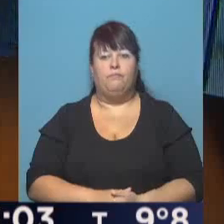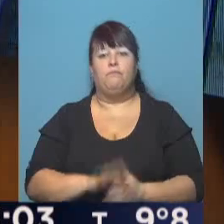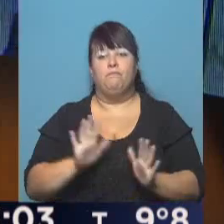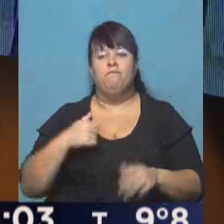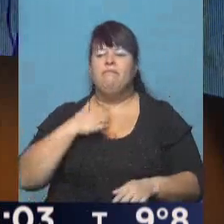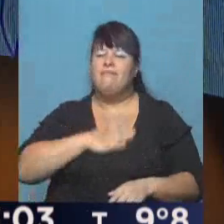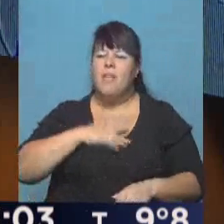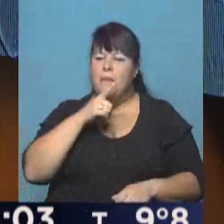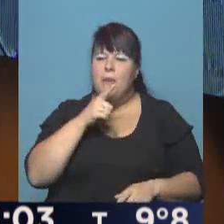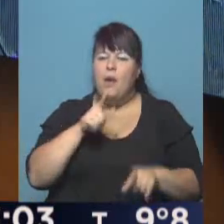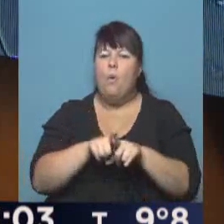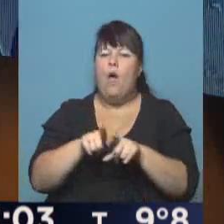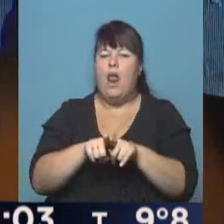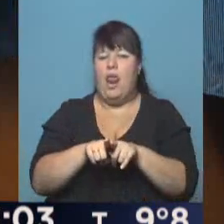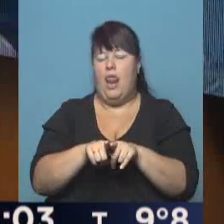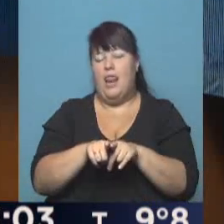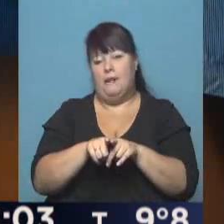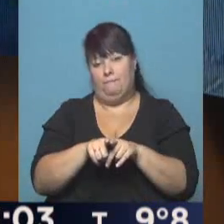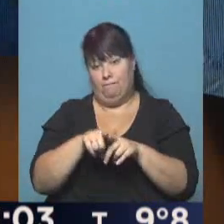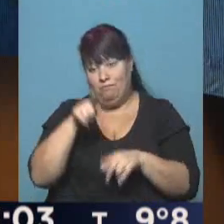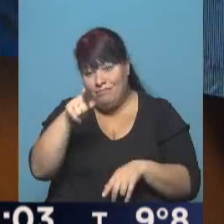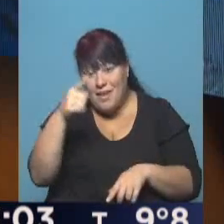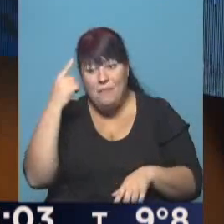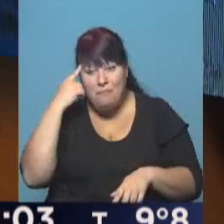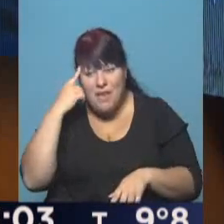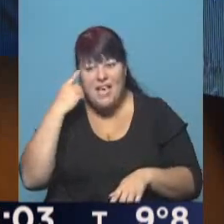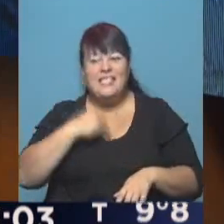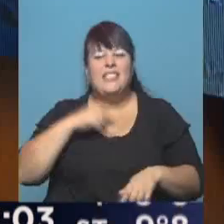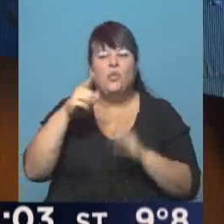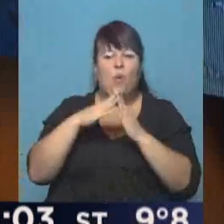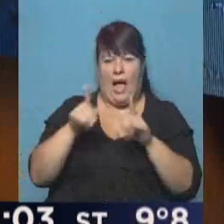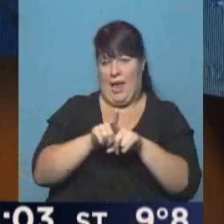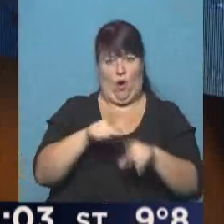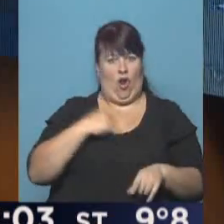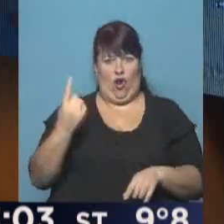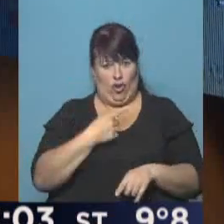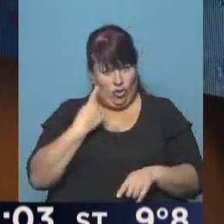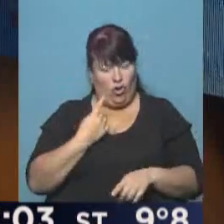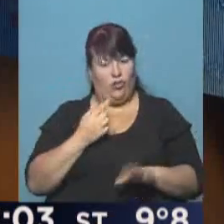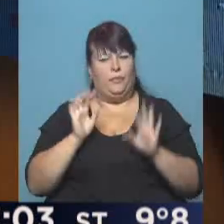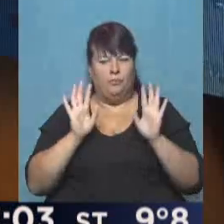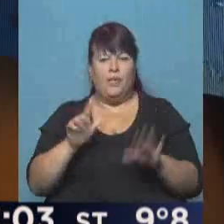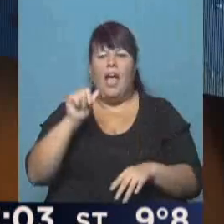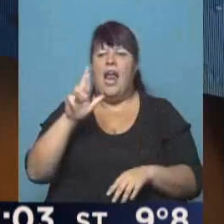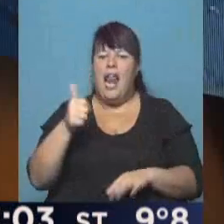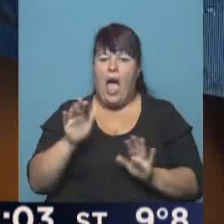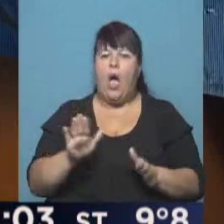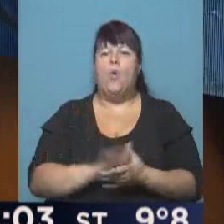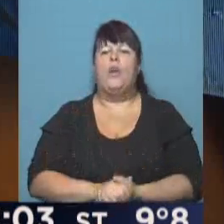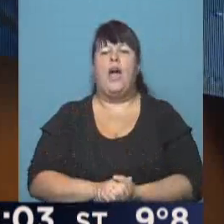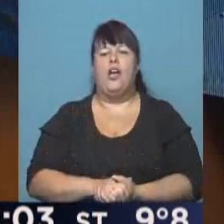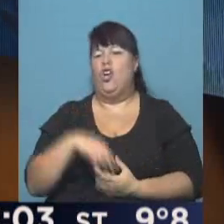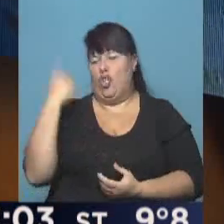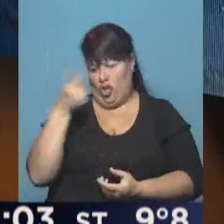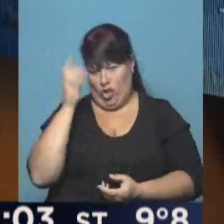A ver, me da la sensación de que de lo que usted piensa, le pasa en casa, es lo mismo que sentimos nosotros, ¿no? A ver, Laura, todo